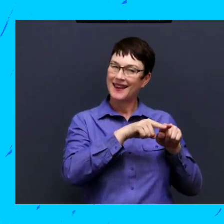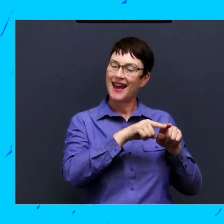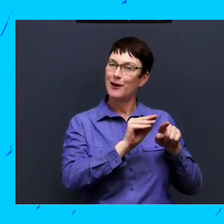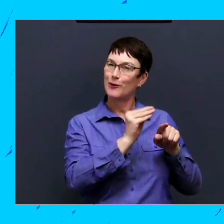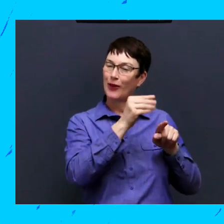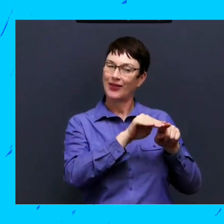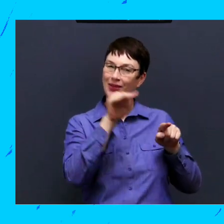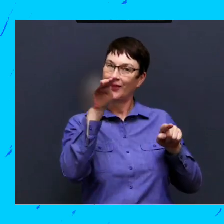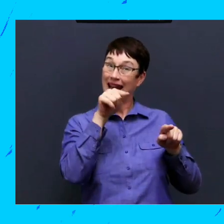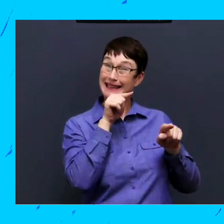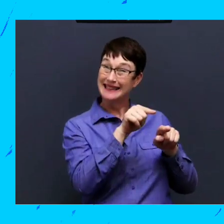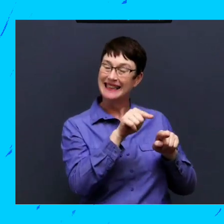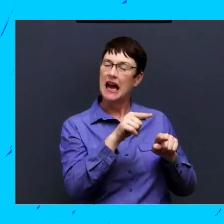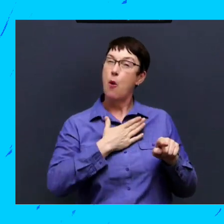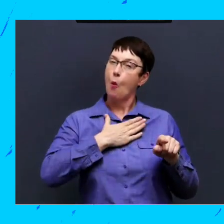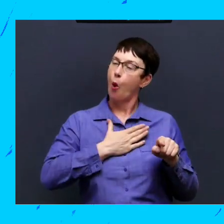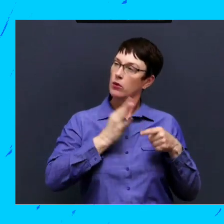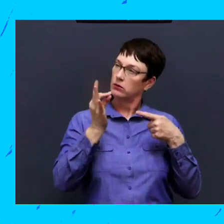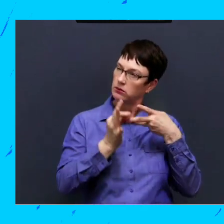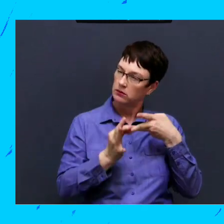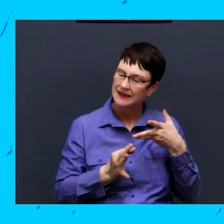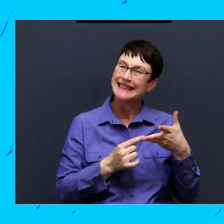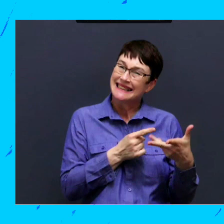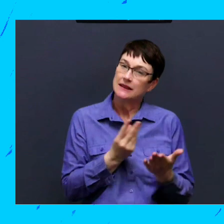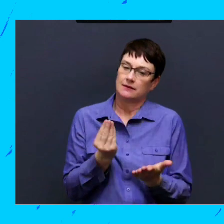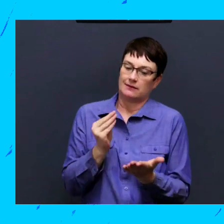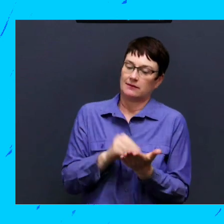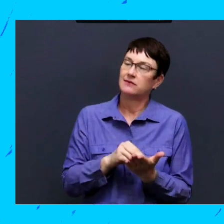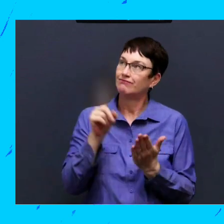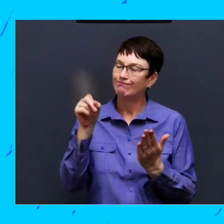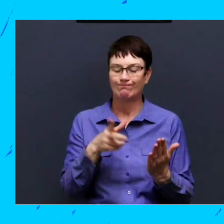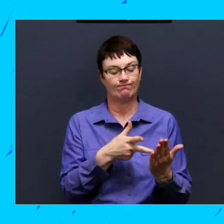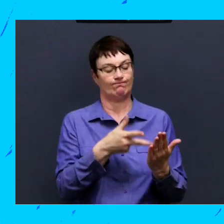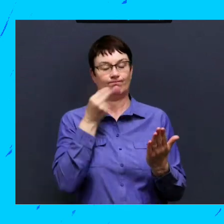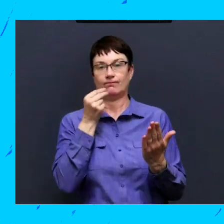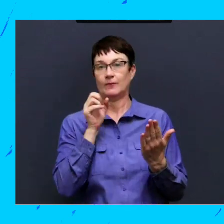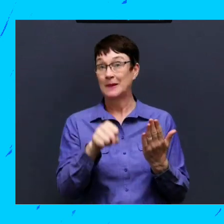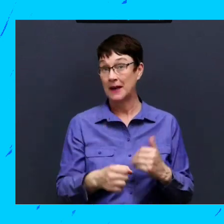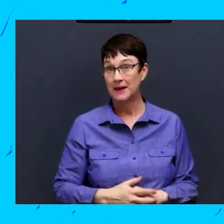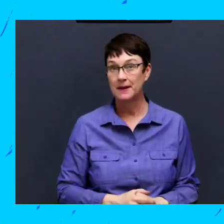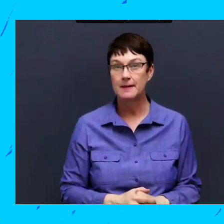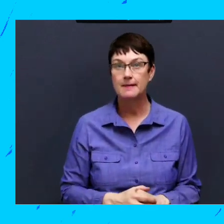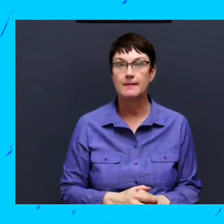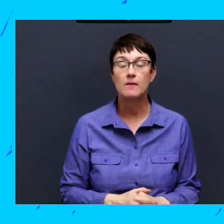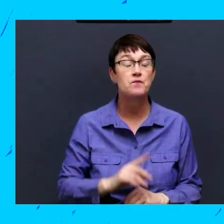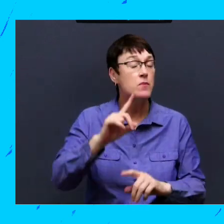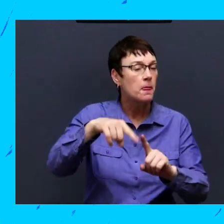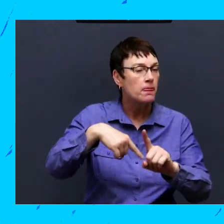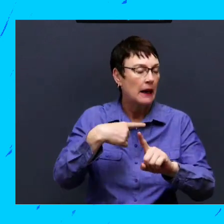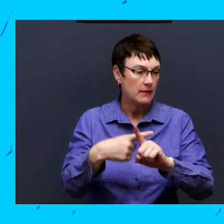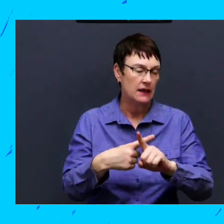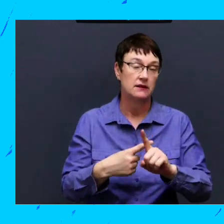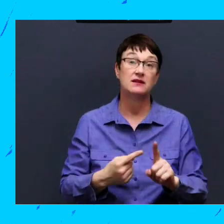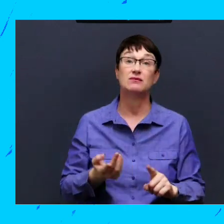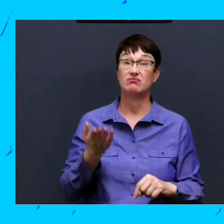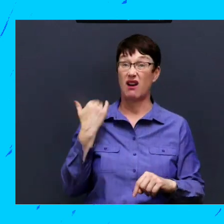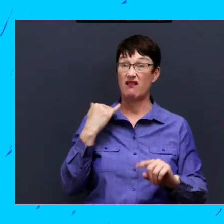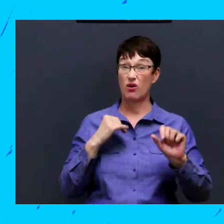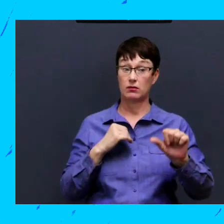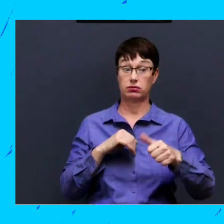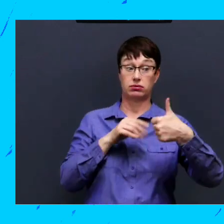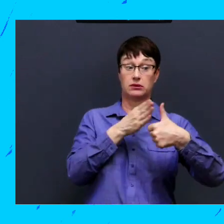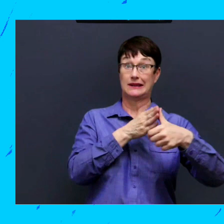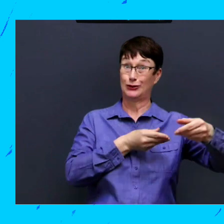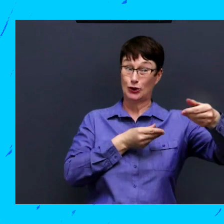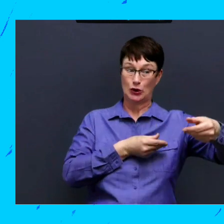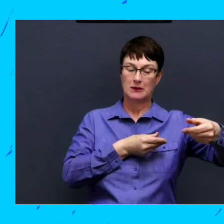Muy bien, esta edición también integró también aprendizajes y casos de estudios de la aplicación de la primera edición de la AHA